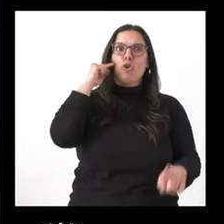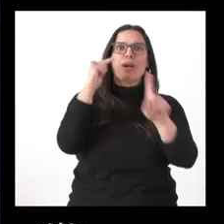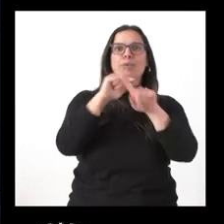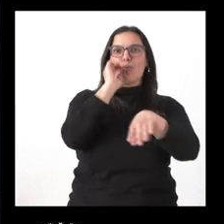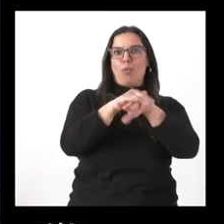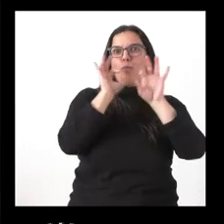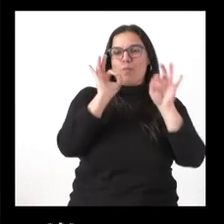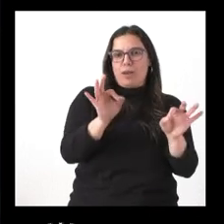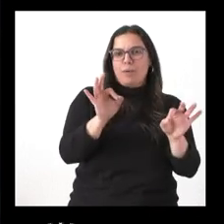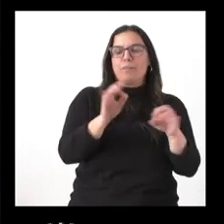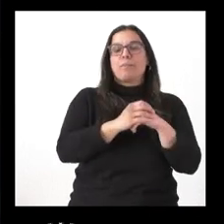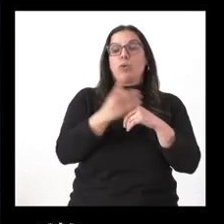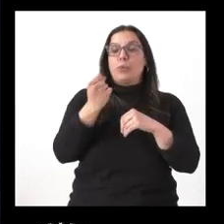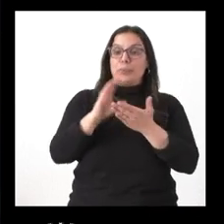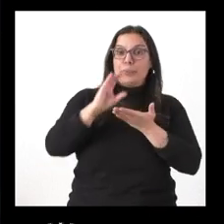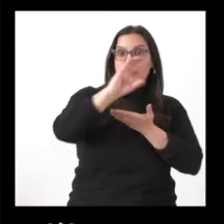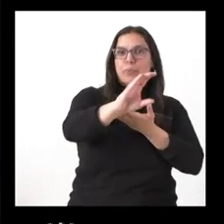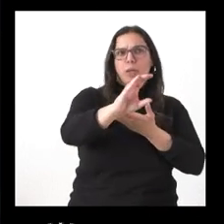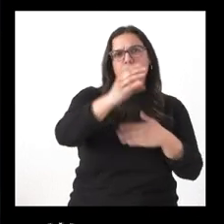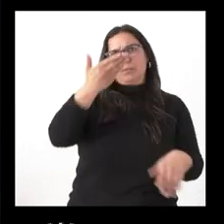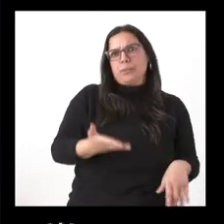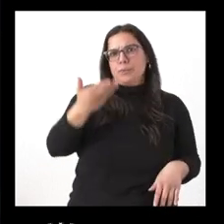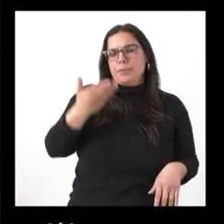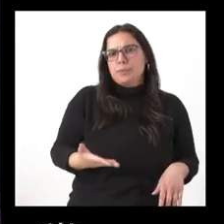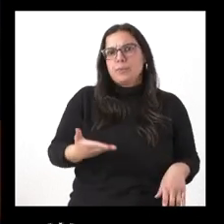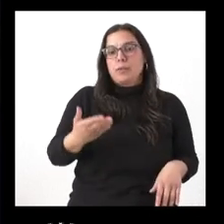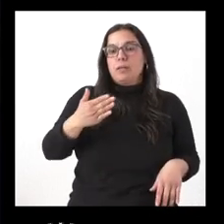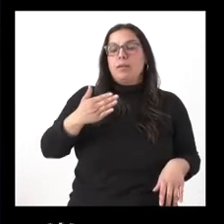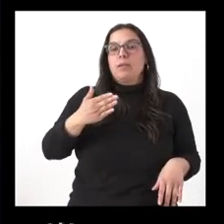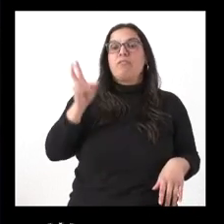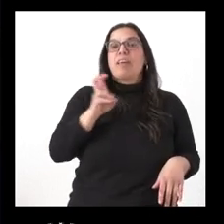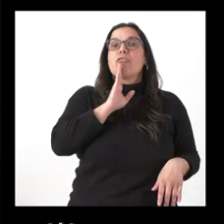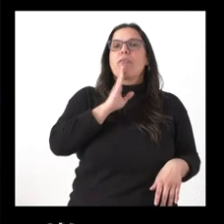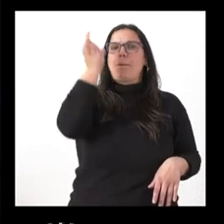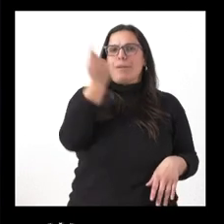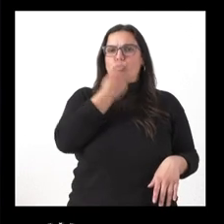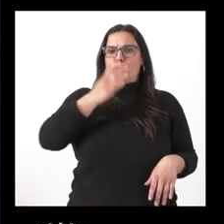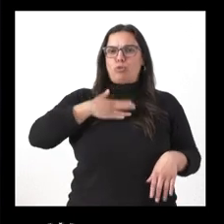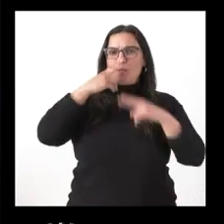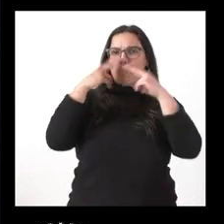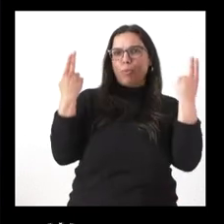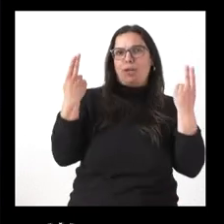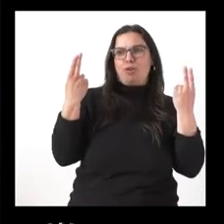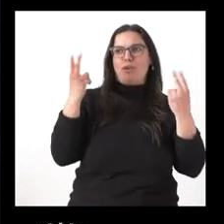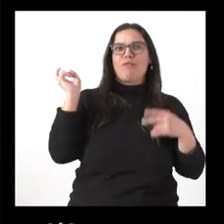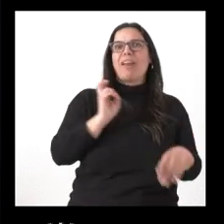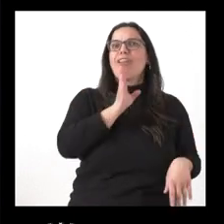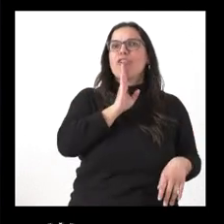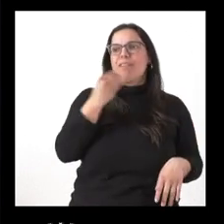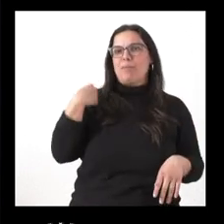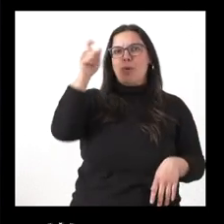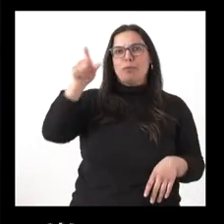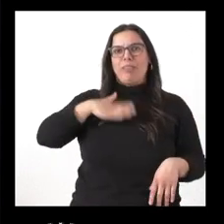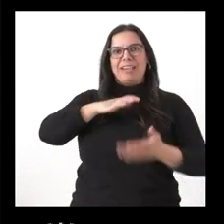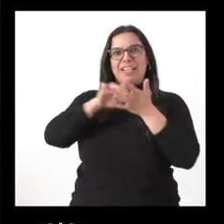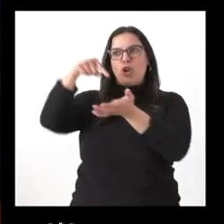es una aportación muy importante sale del presupuesto público sale de los impuestos que pagan las personas de